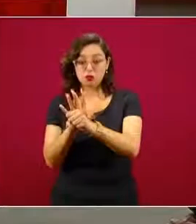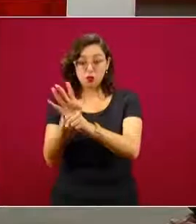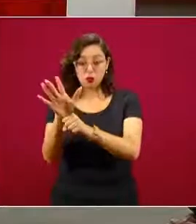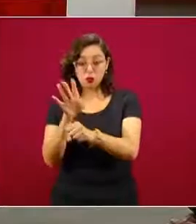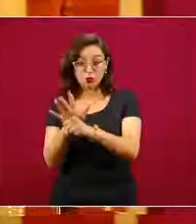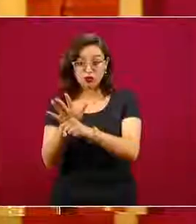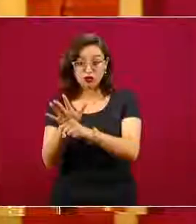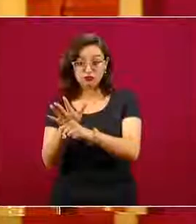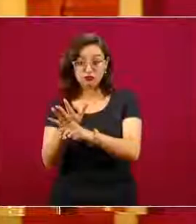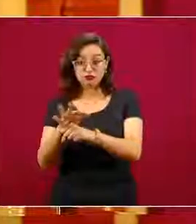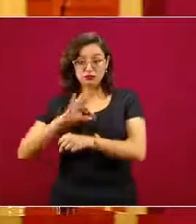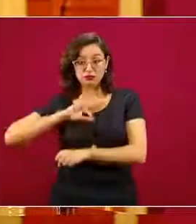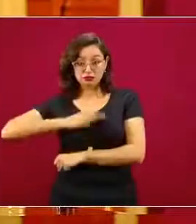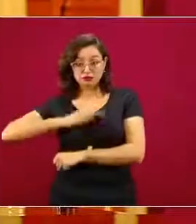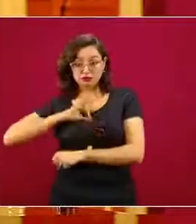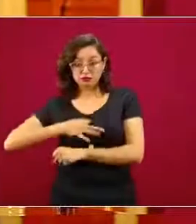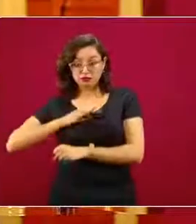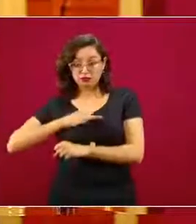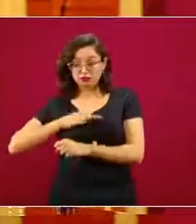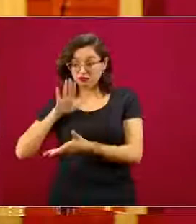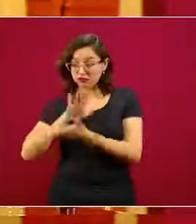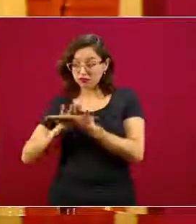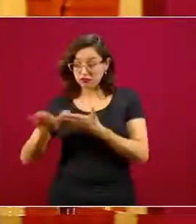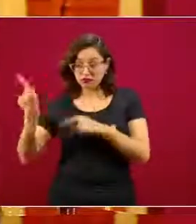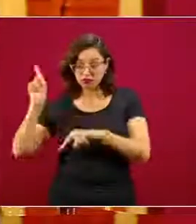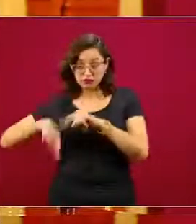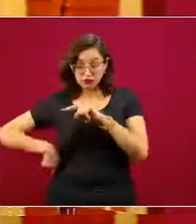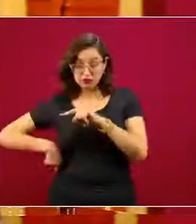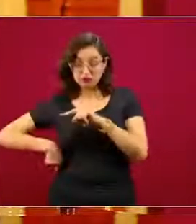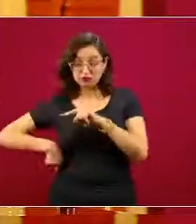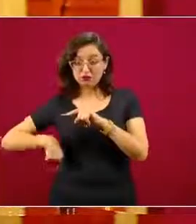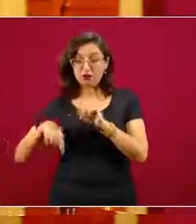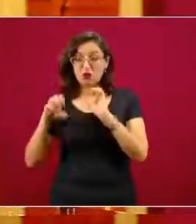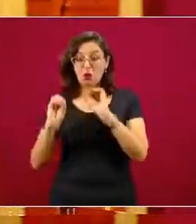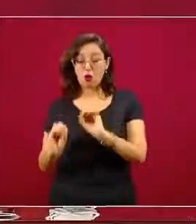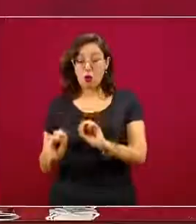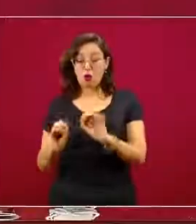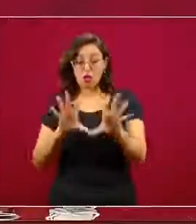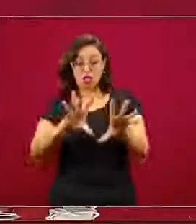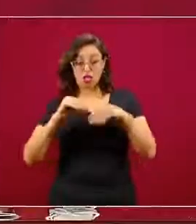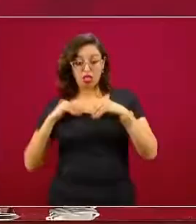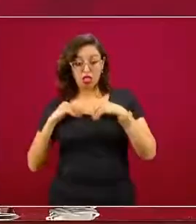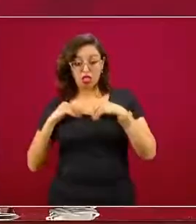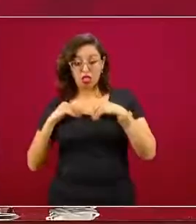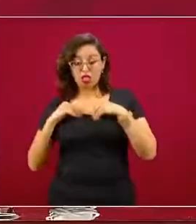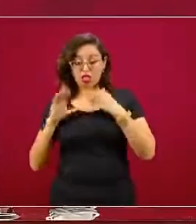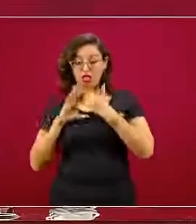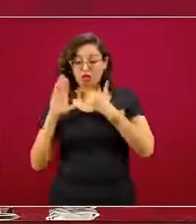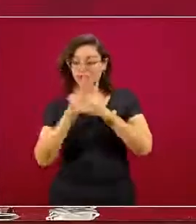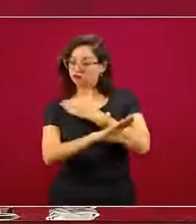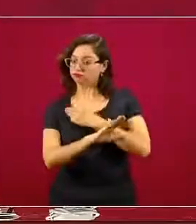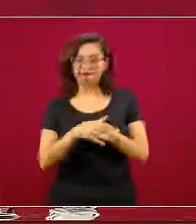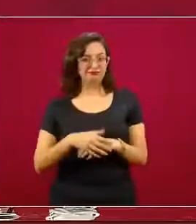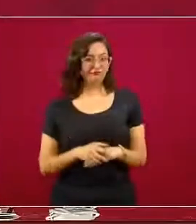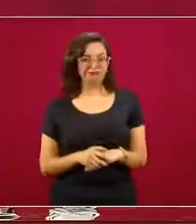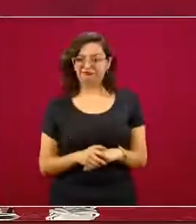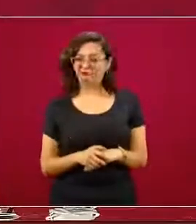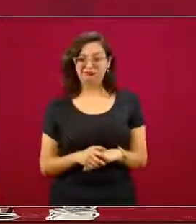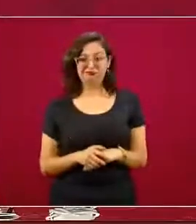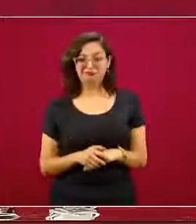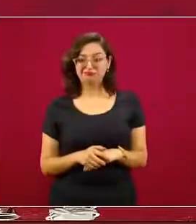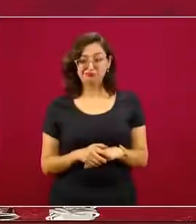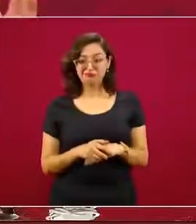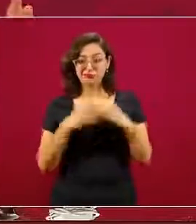eliminar la infección por influenza a nivel de población, ni tampoco evitar que haya temporadas de influenza. Algunos